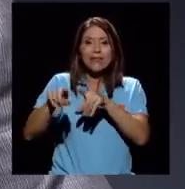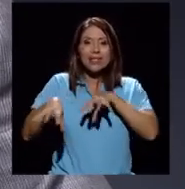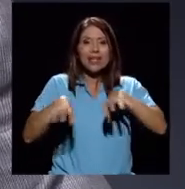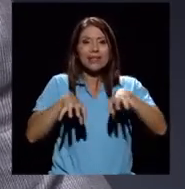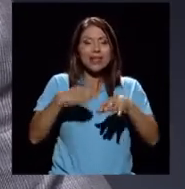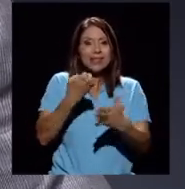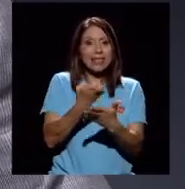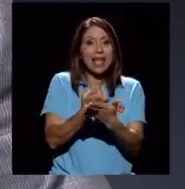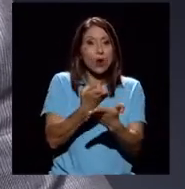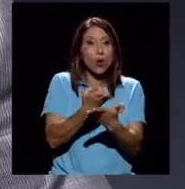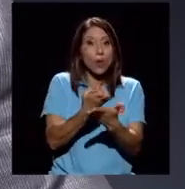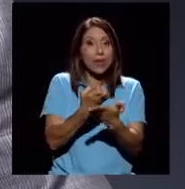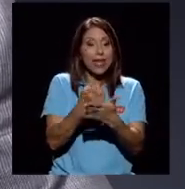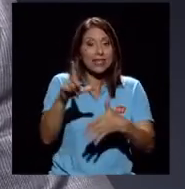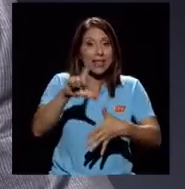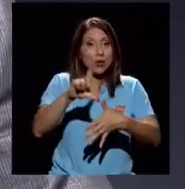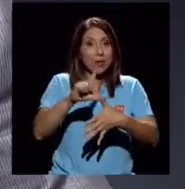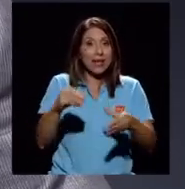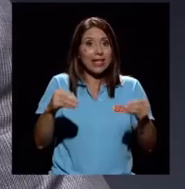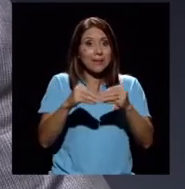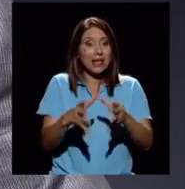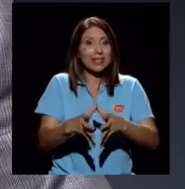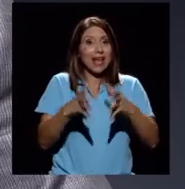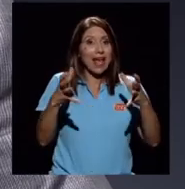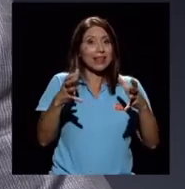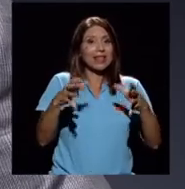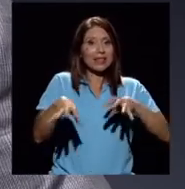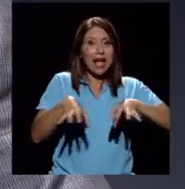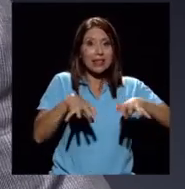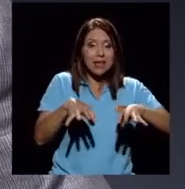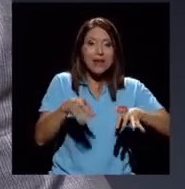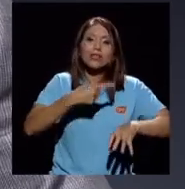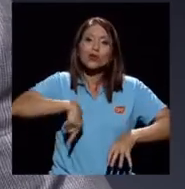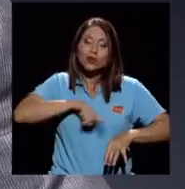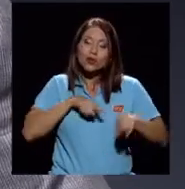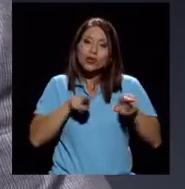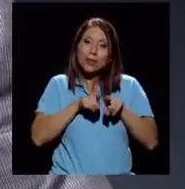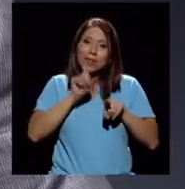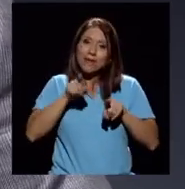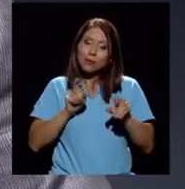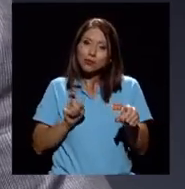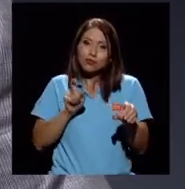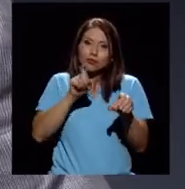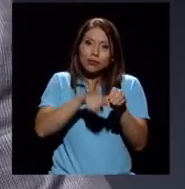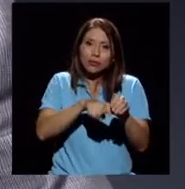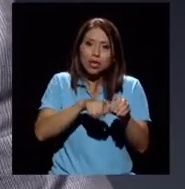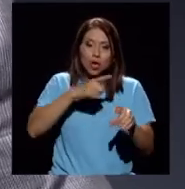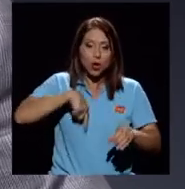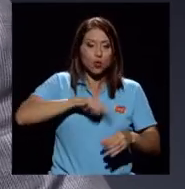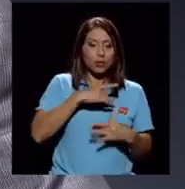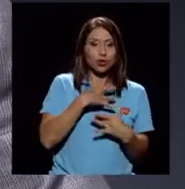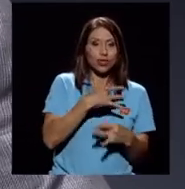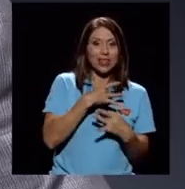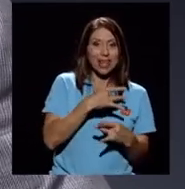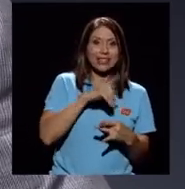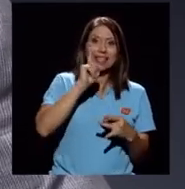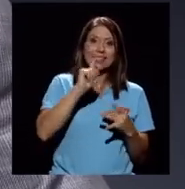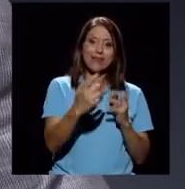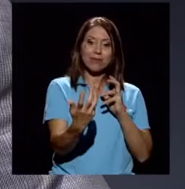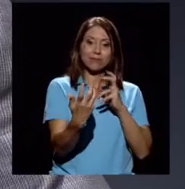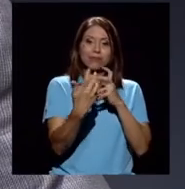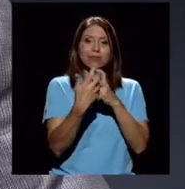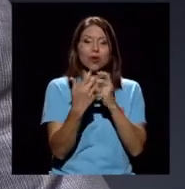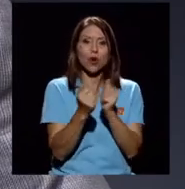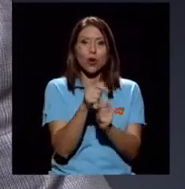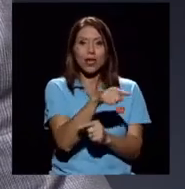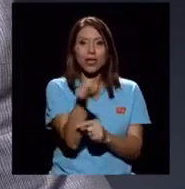están siendo activas alinear nuestros intereses con los de ellos para poder tener